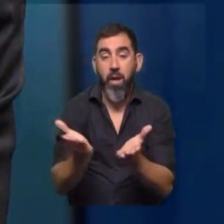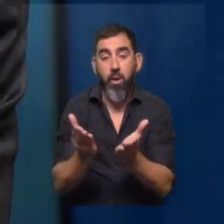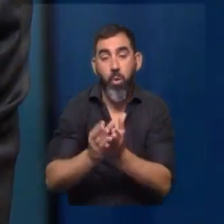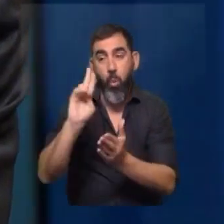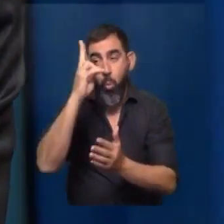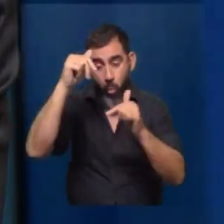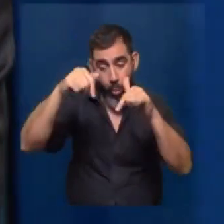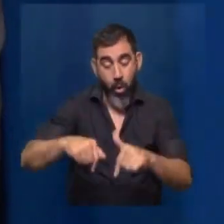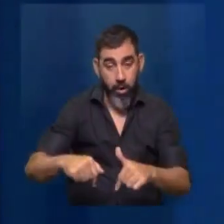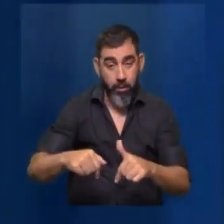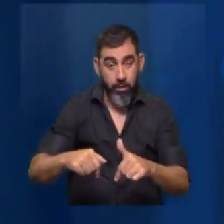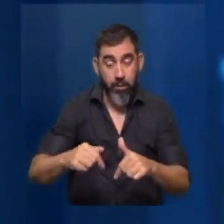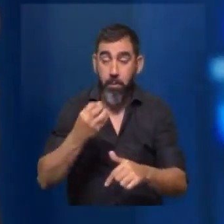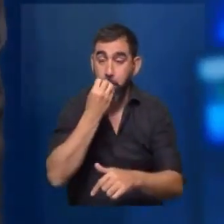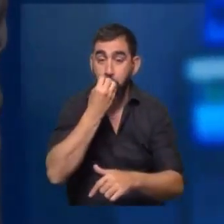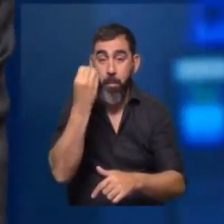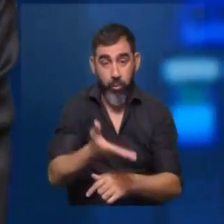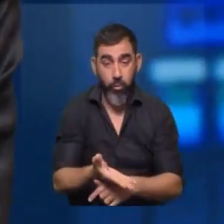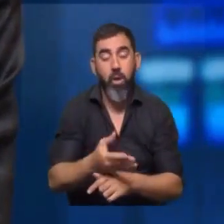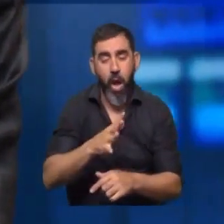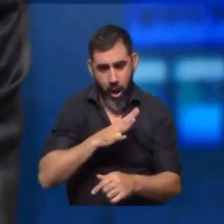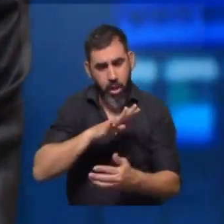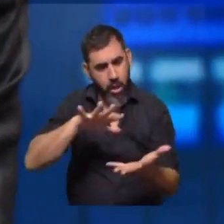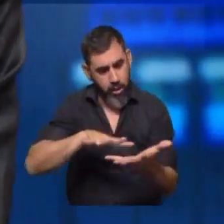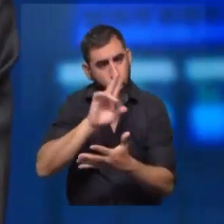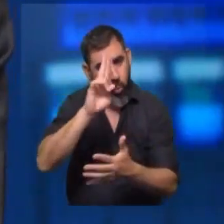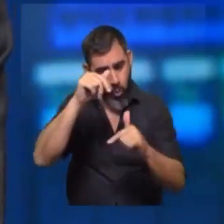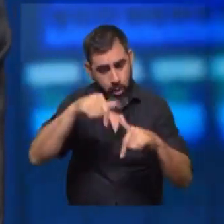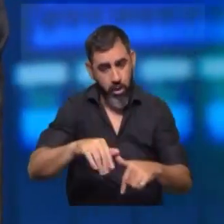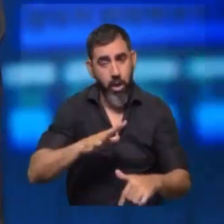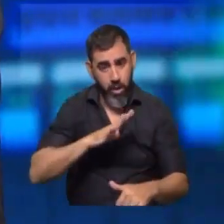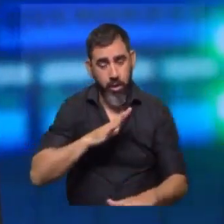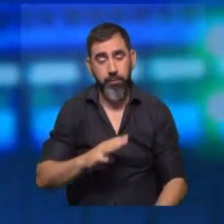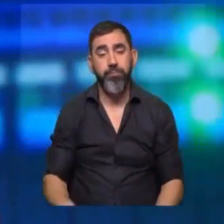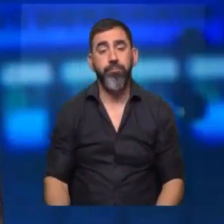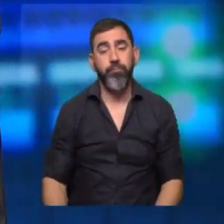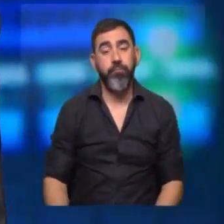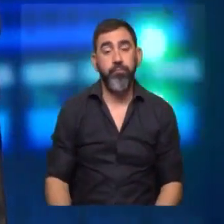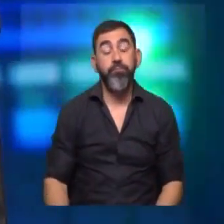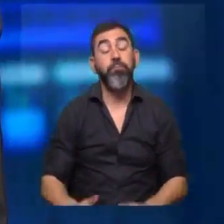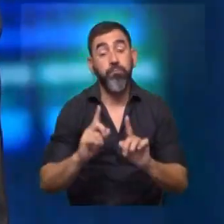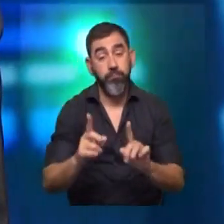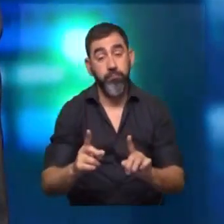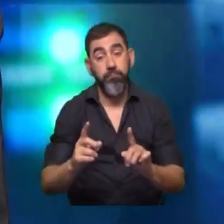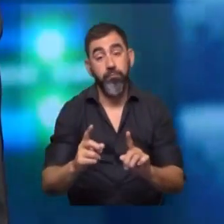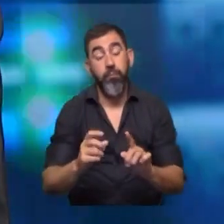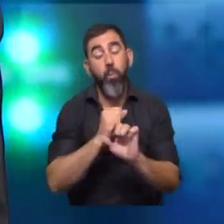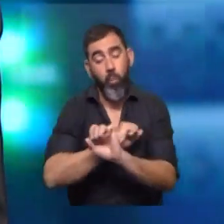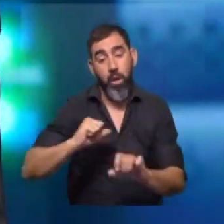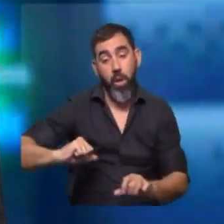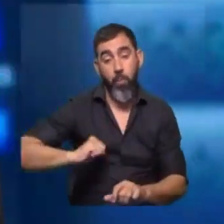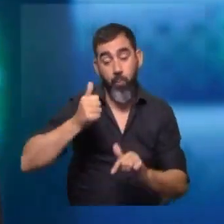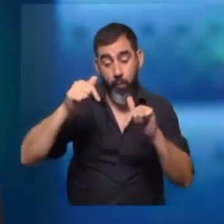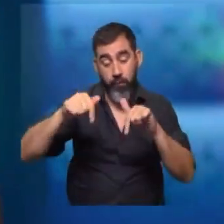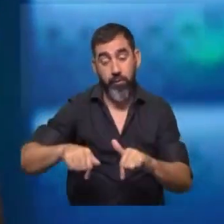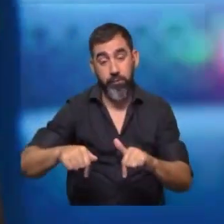músculo académico y de startup porque están las condiciones. Eso es algo que nosotros vimos. Otro espacio donde también se puede aprovechar es